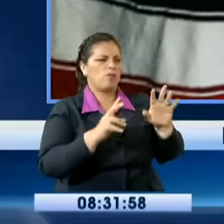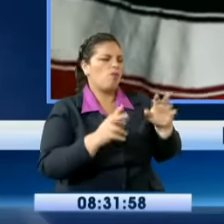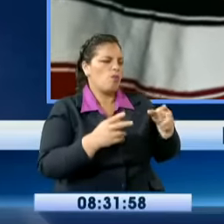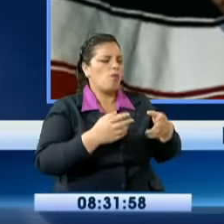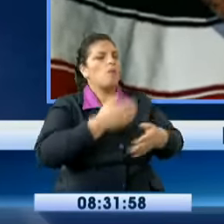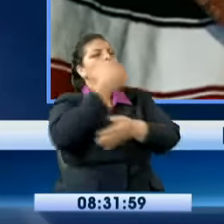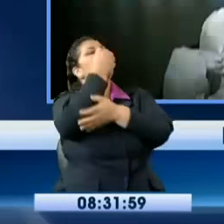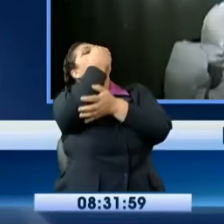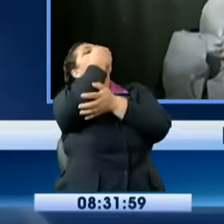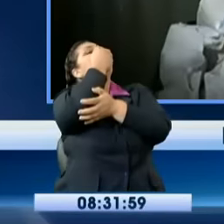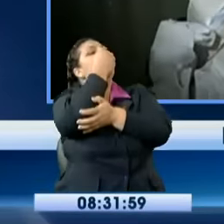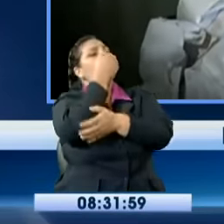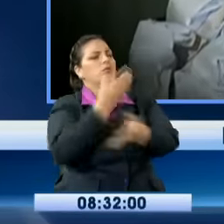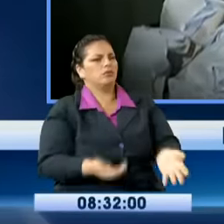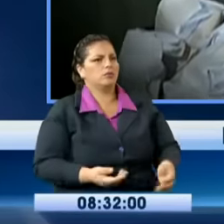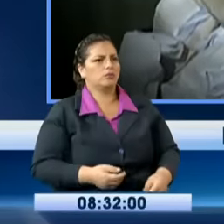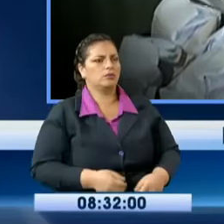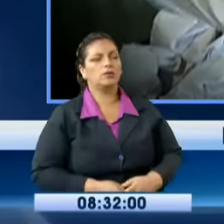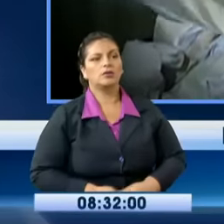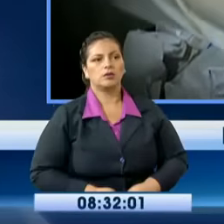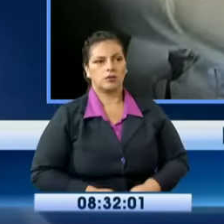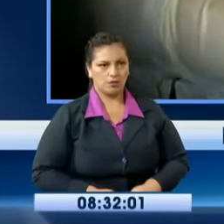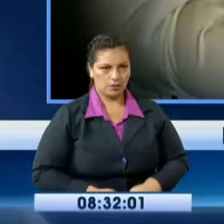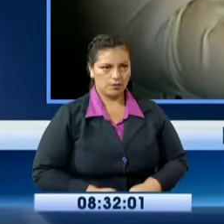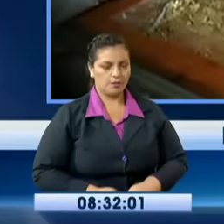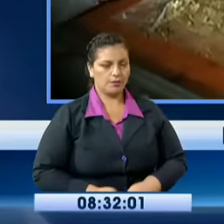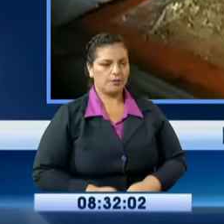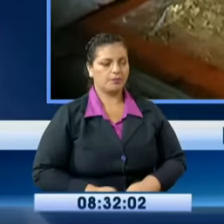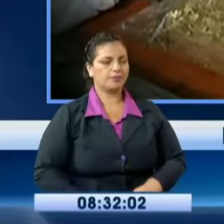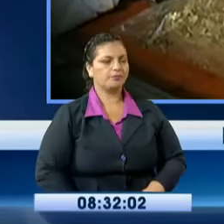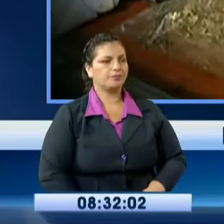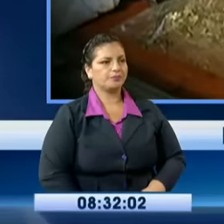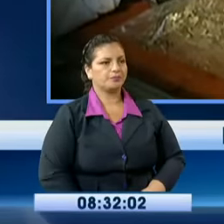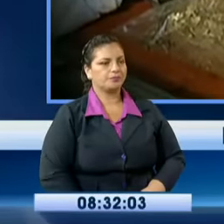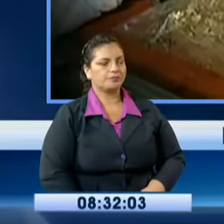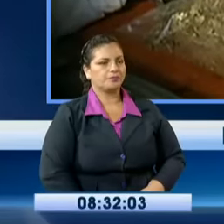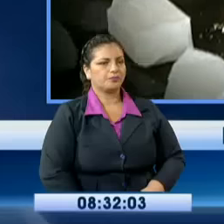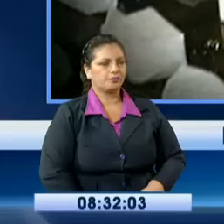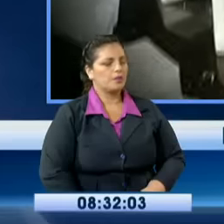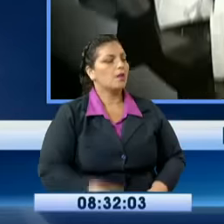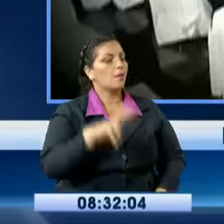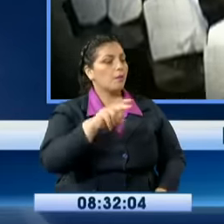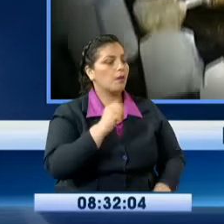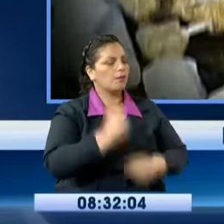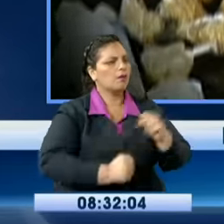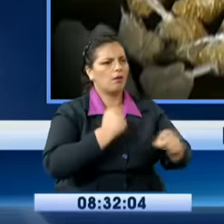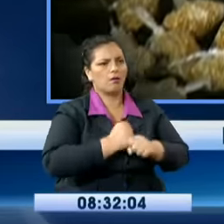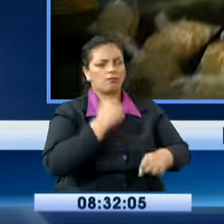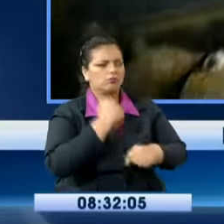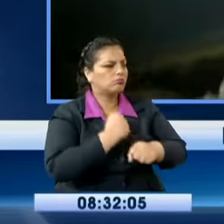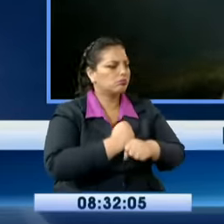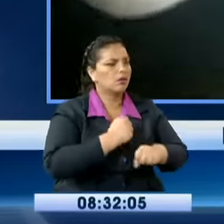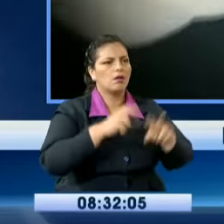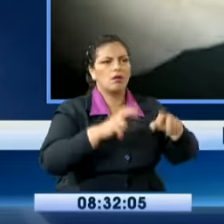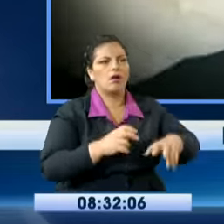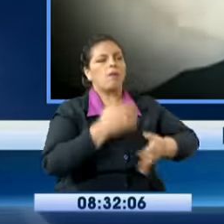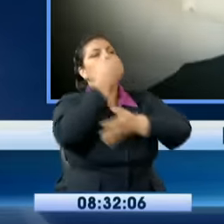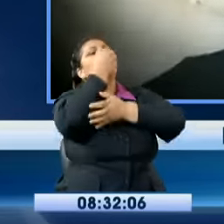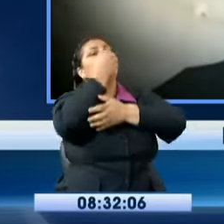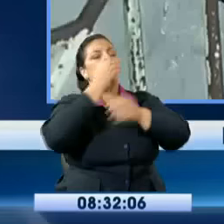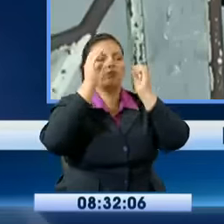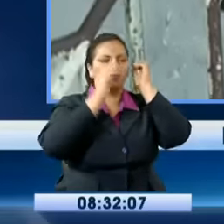ampliamente reconocida, con 20 años de prestigio, en este caso hablamos de la UNACE, ¿no? Ahí existen protocolos establecidos en donde pues se recibe